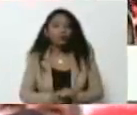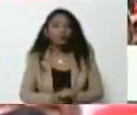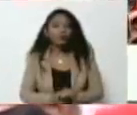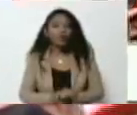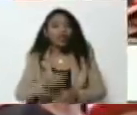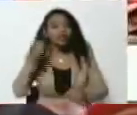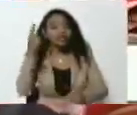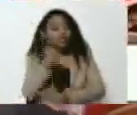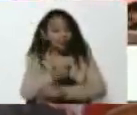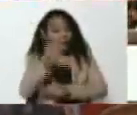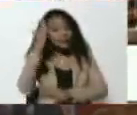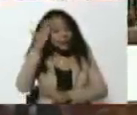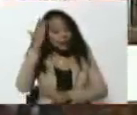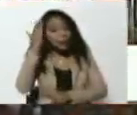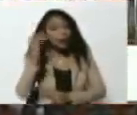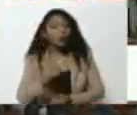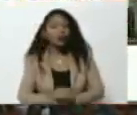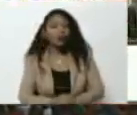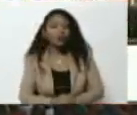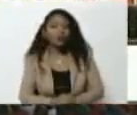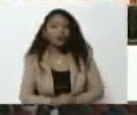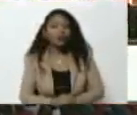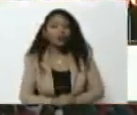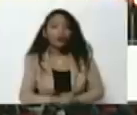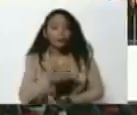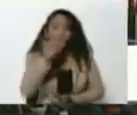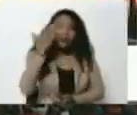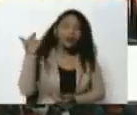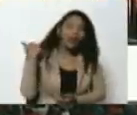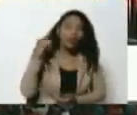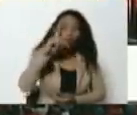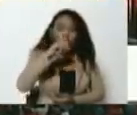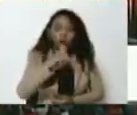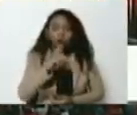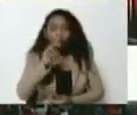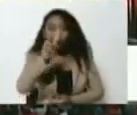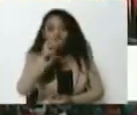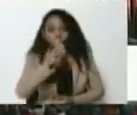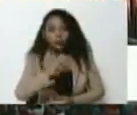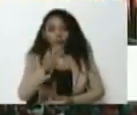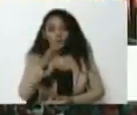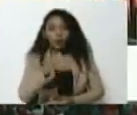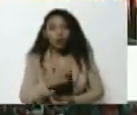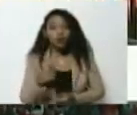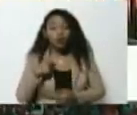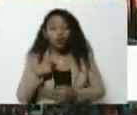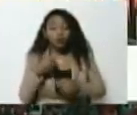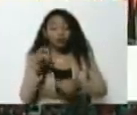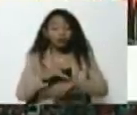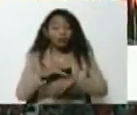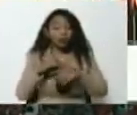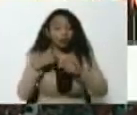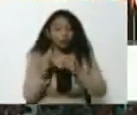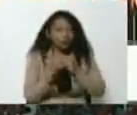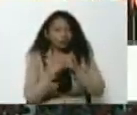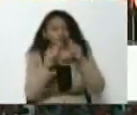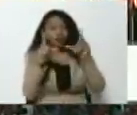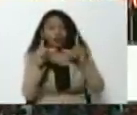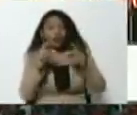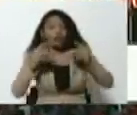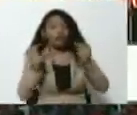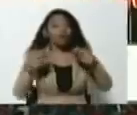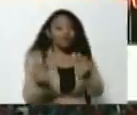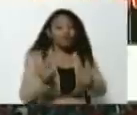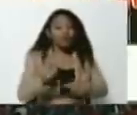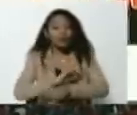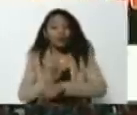Debes saberlo. Hace 2 años me tocó reaccionar con fuerza y dignidad.